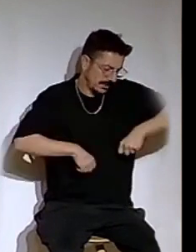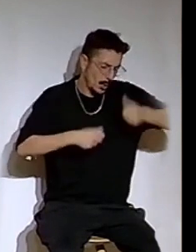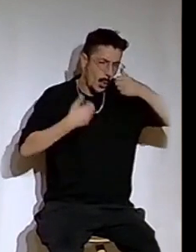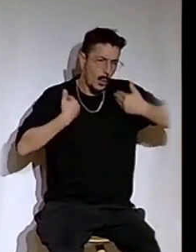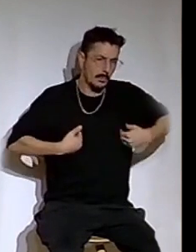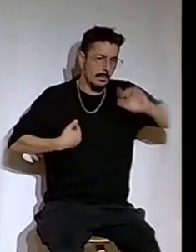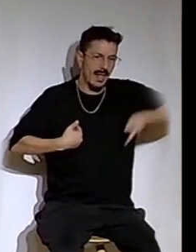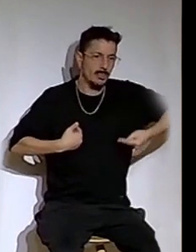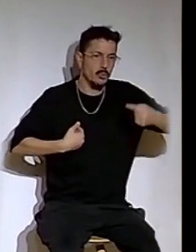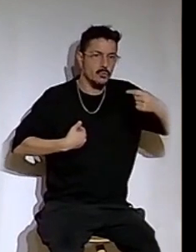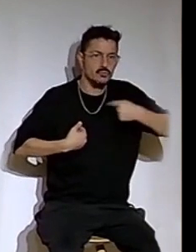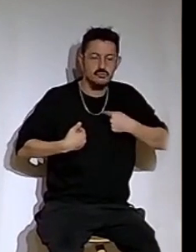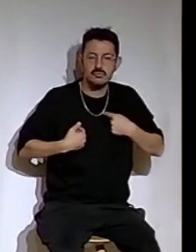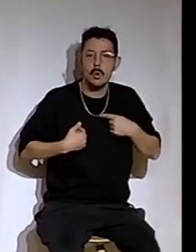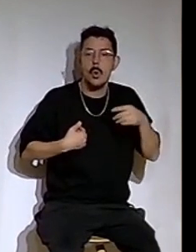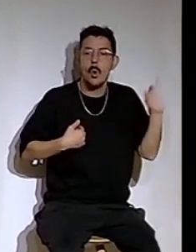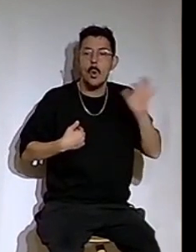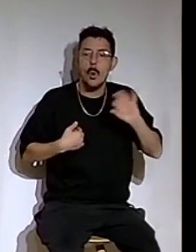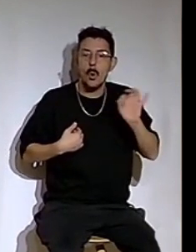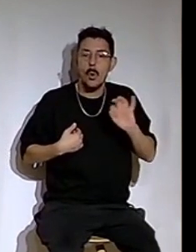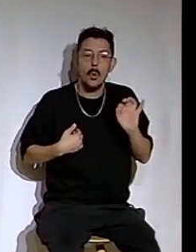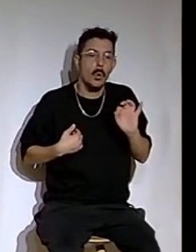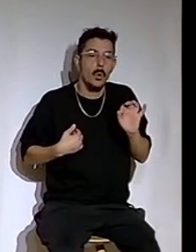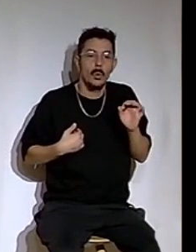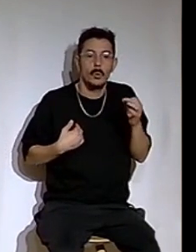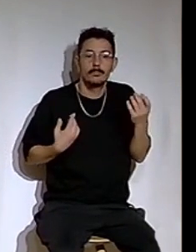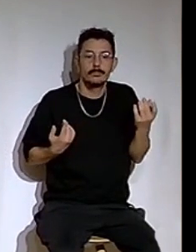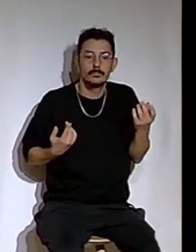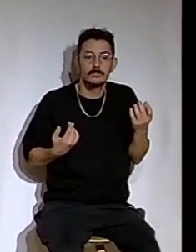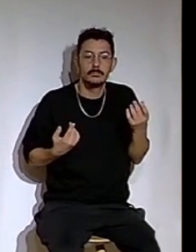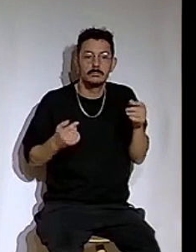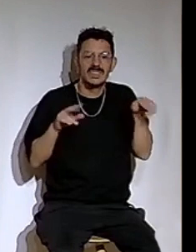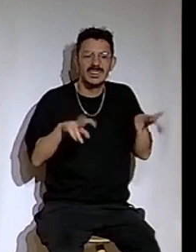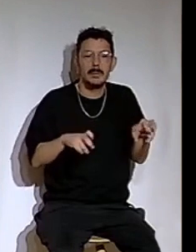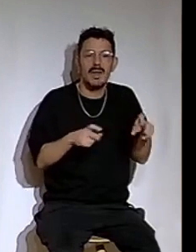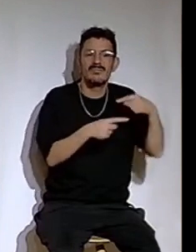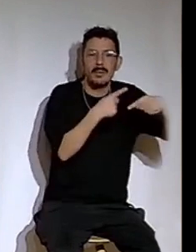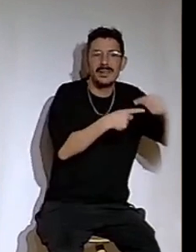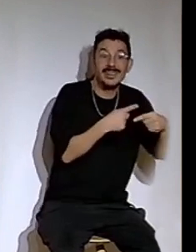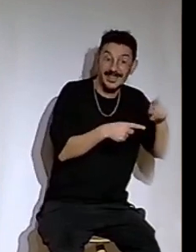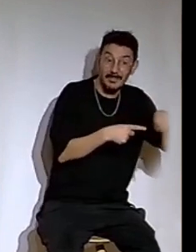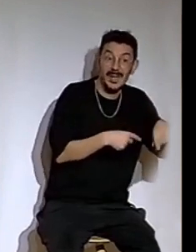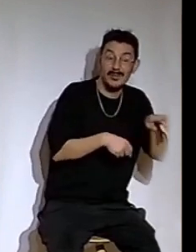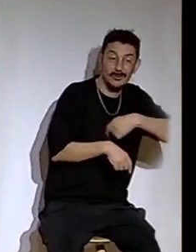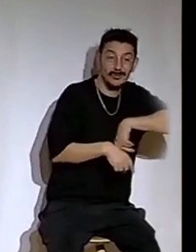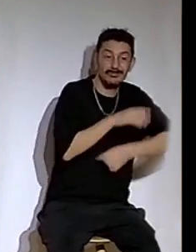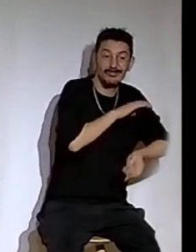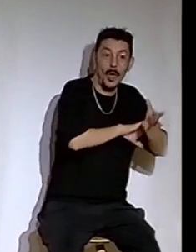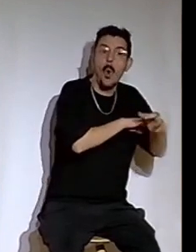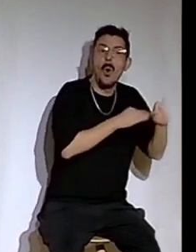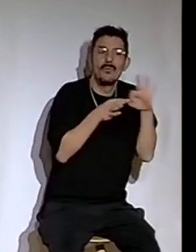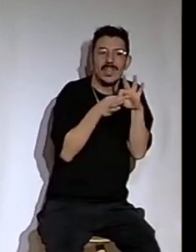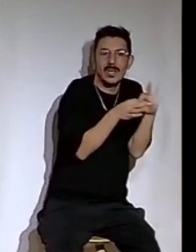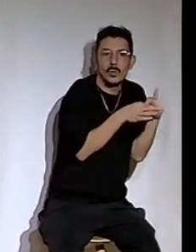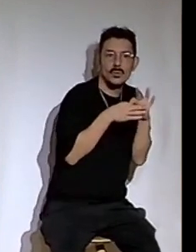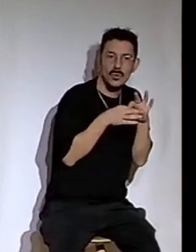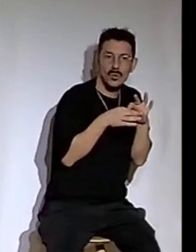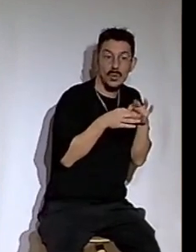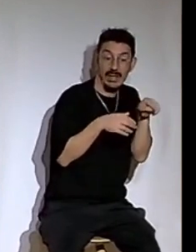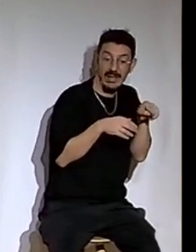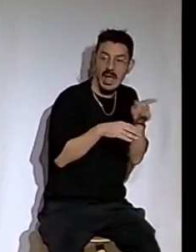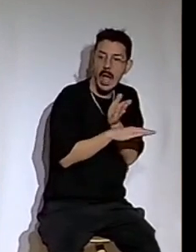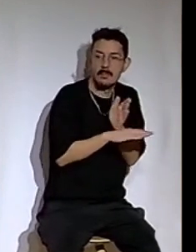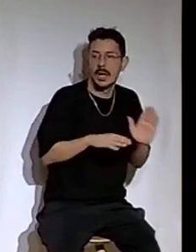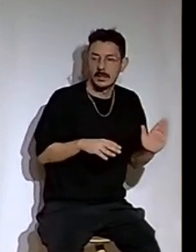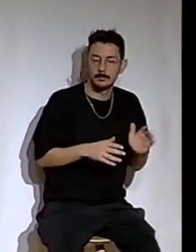no en base a Estas ideas porque pensamos que era importante hablar de espiritualidades y y pensar también el recorrido